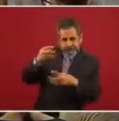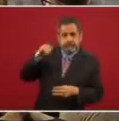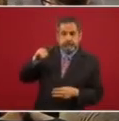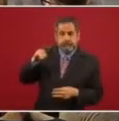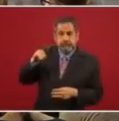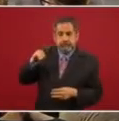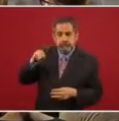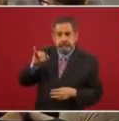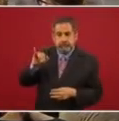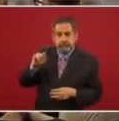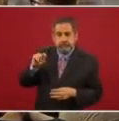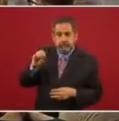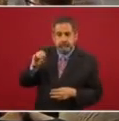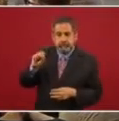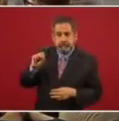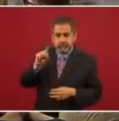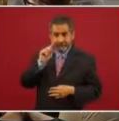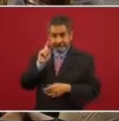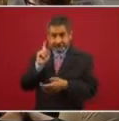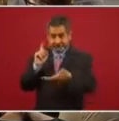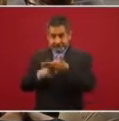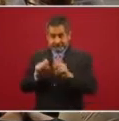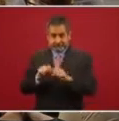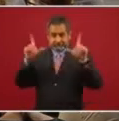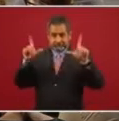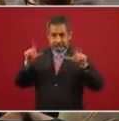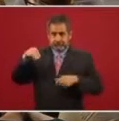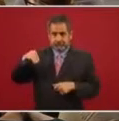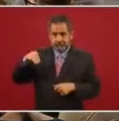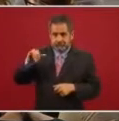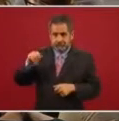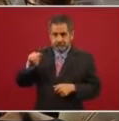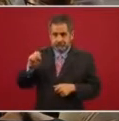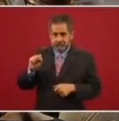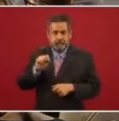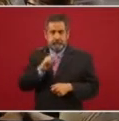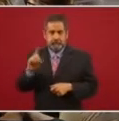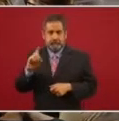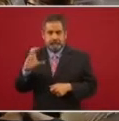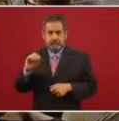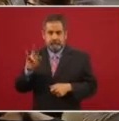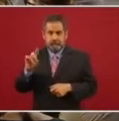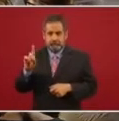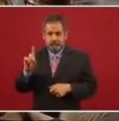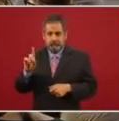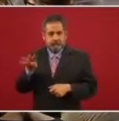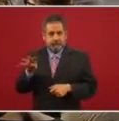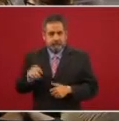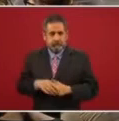a ver si lo podemos encontrarlo aisha esta mitos y realidades' del cobismo allá abajo más abajo más abajo en la siguiente sección